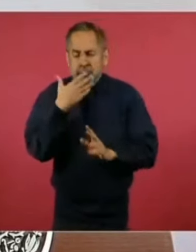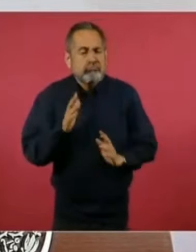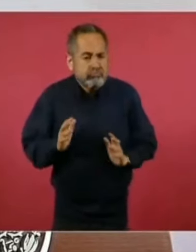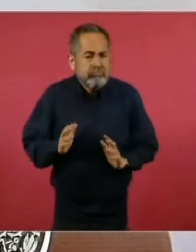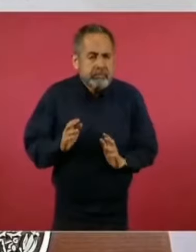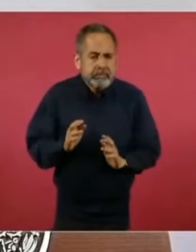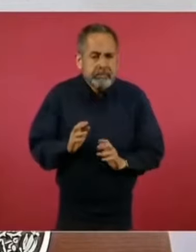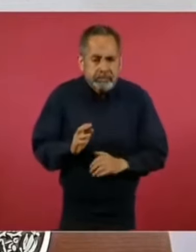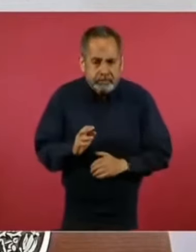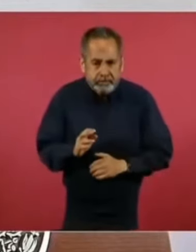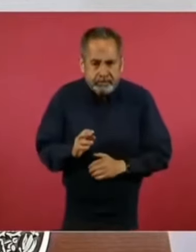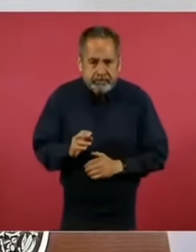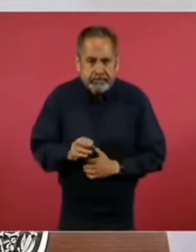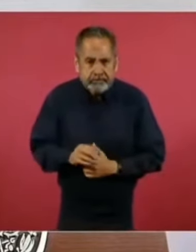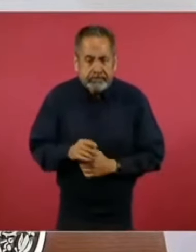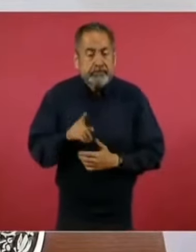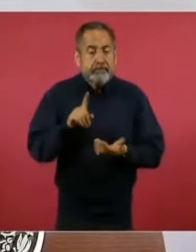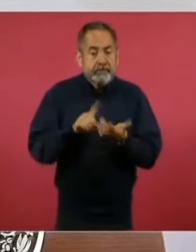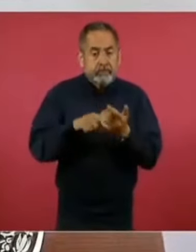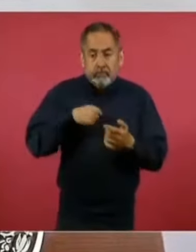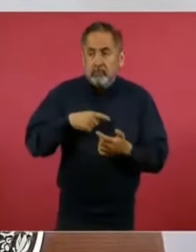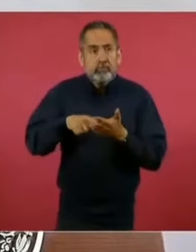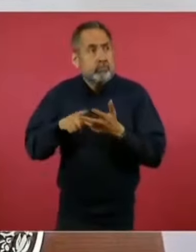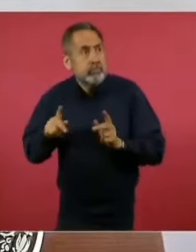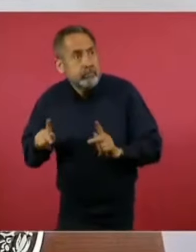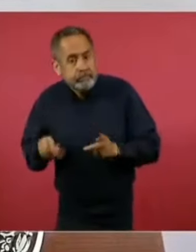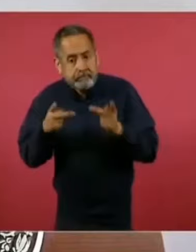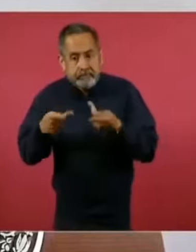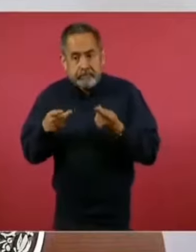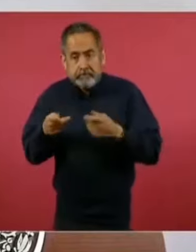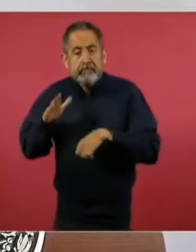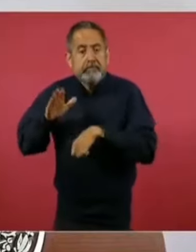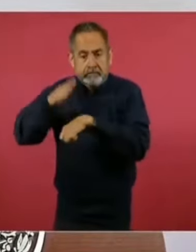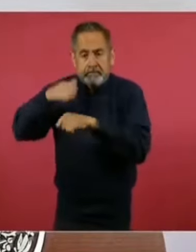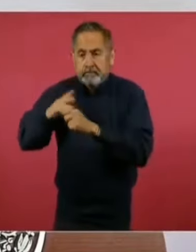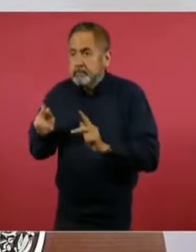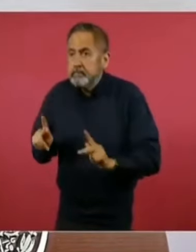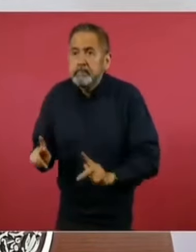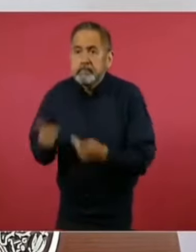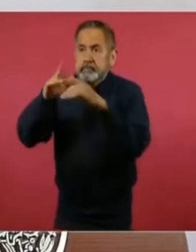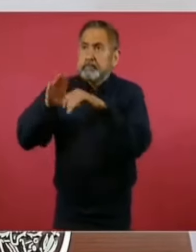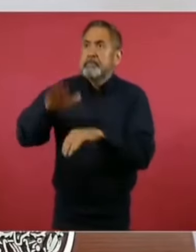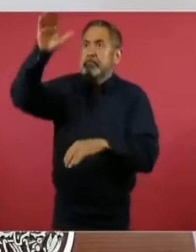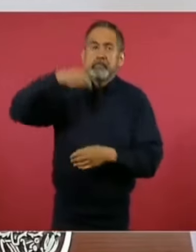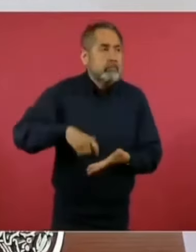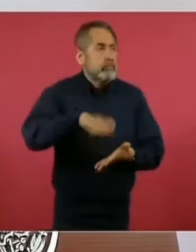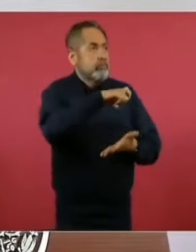decir, vendemos más de lo que compramos. Sin embargo,